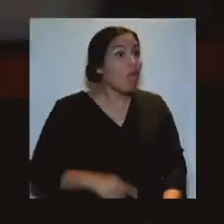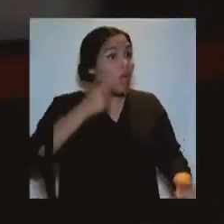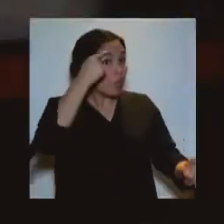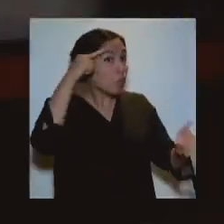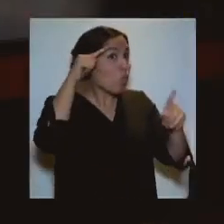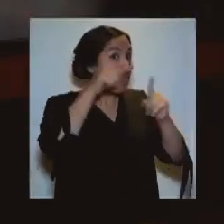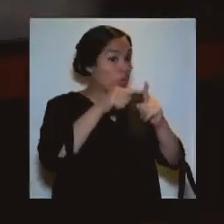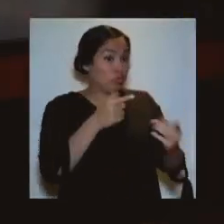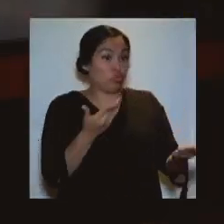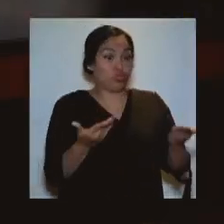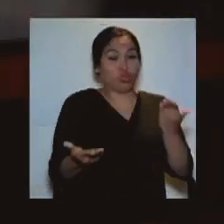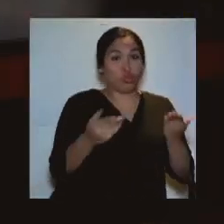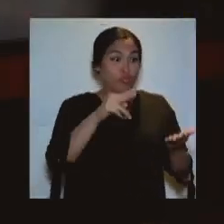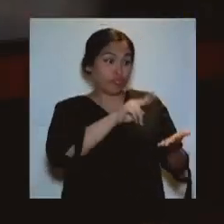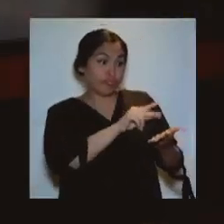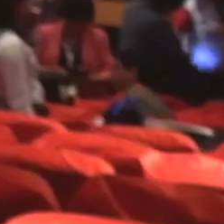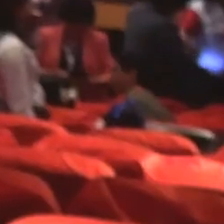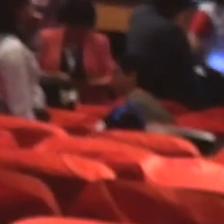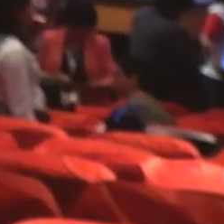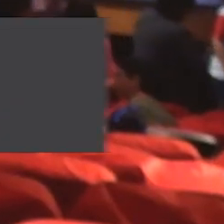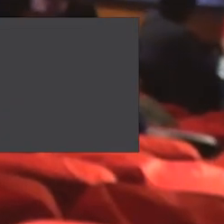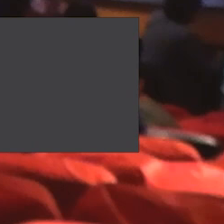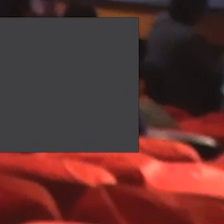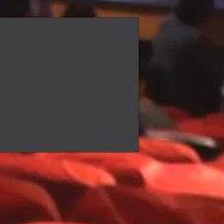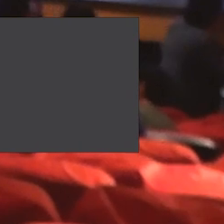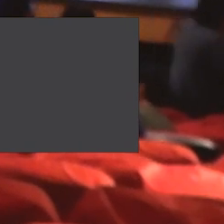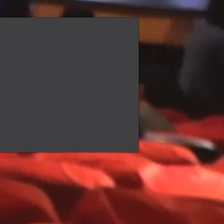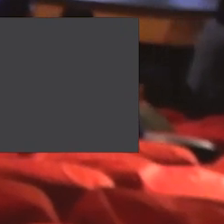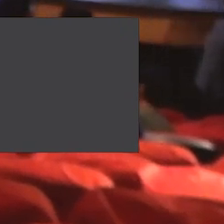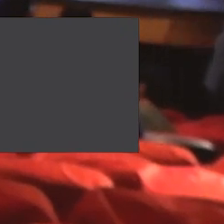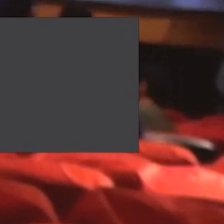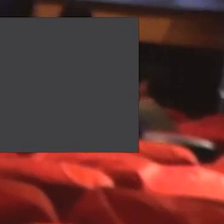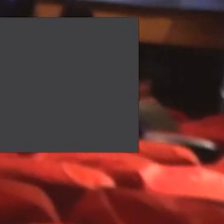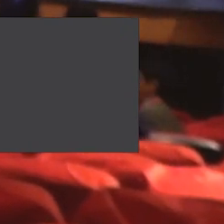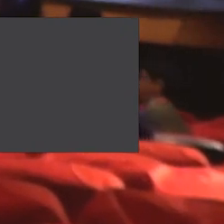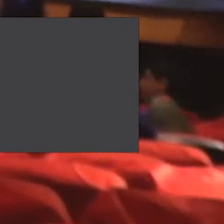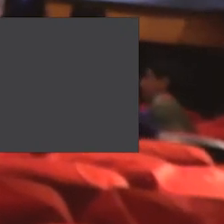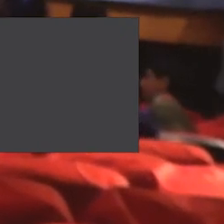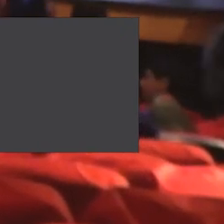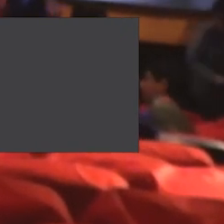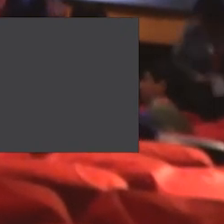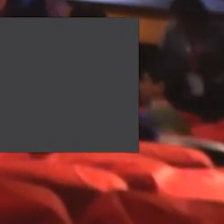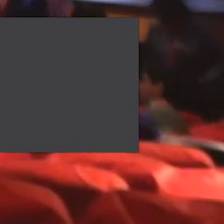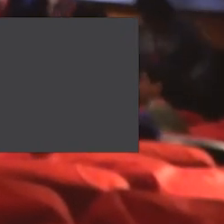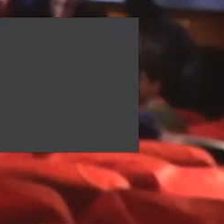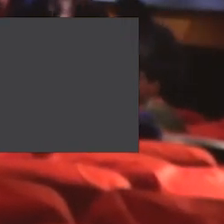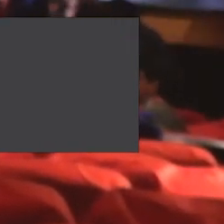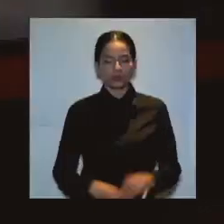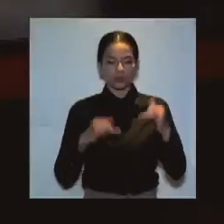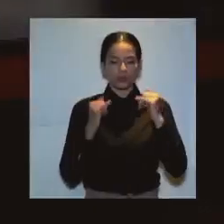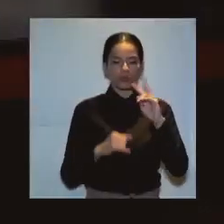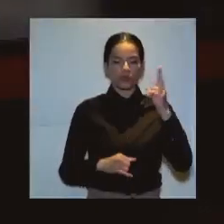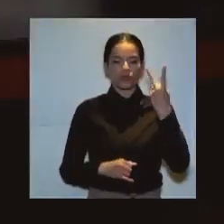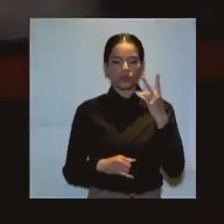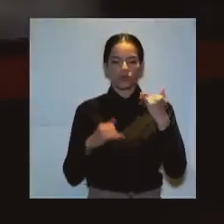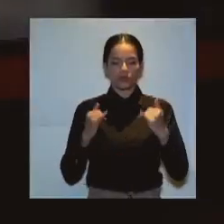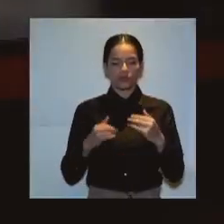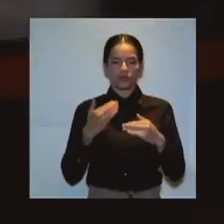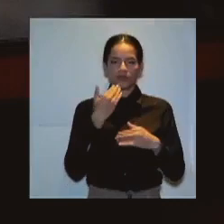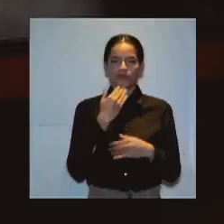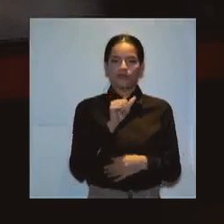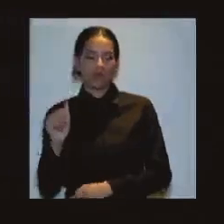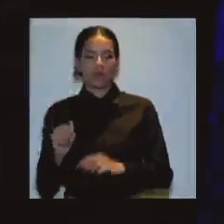nos esperábamos llegar hasta tan lejos. Juntas nuestras compañeras realizamos las reflexiones, la vida del autor. Más que eso,